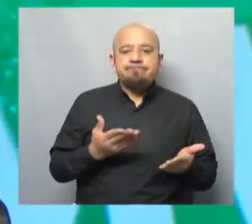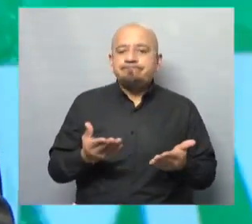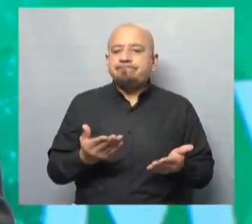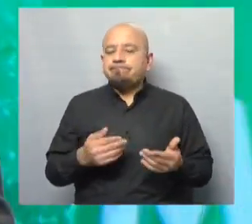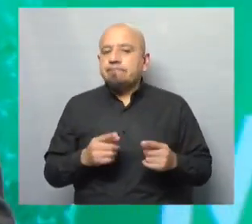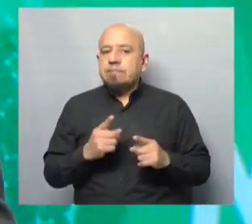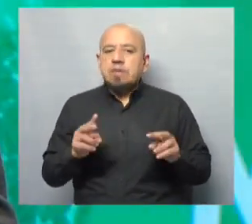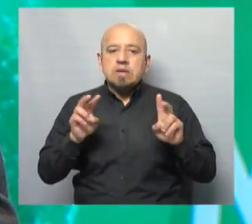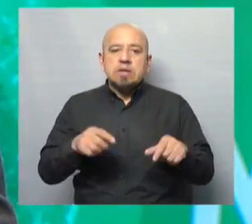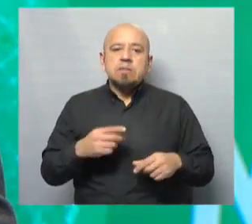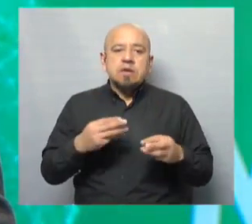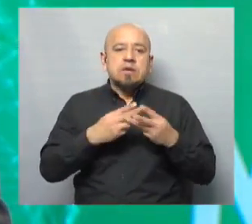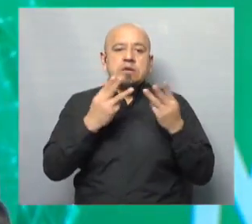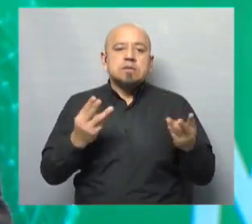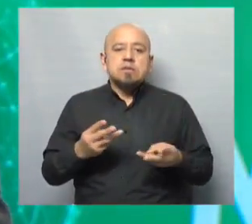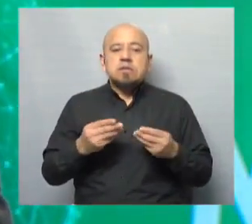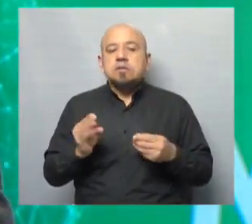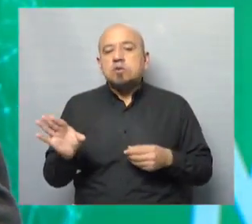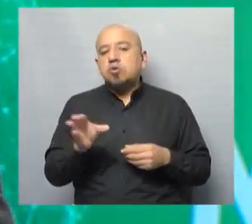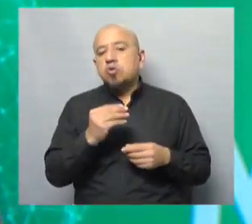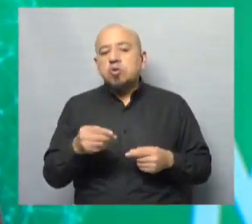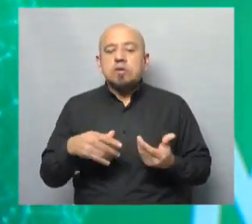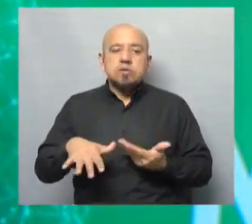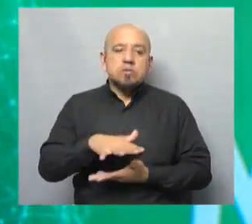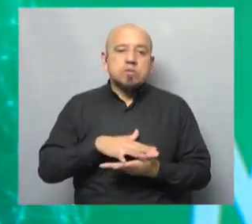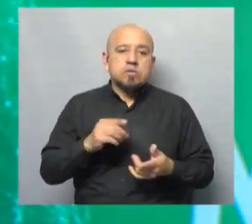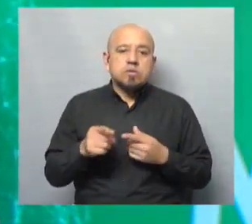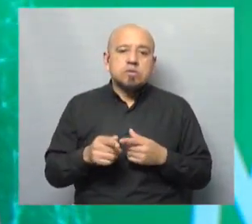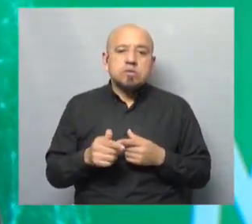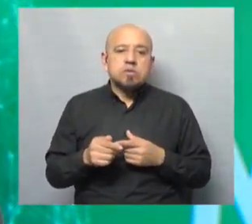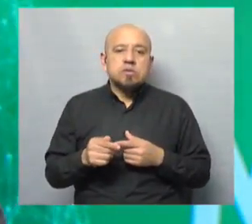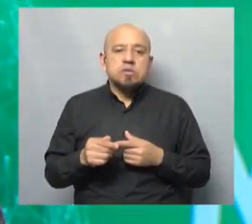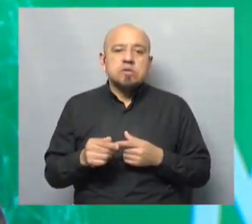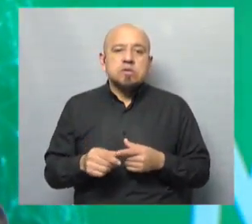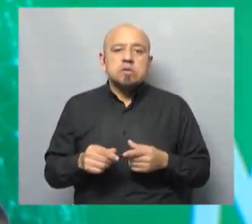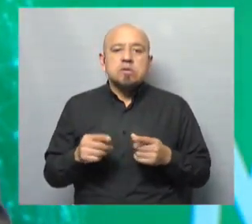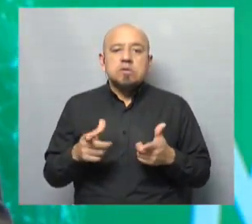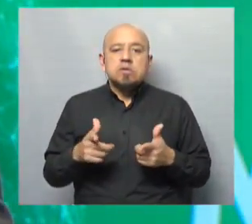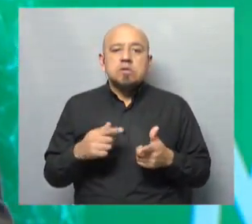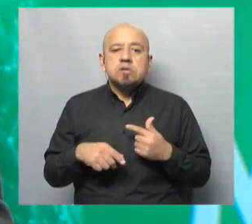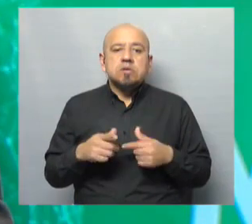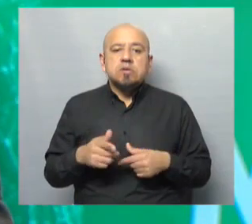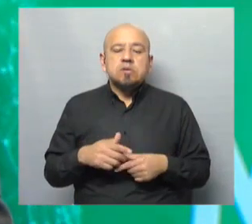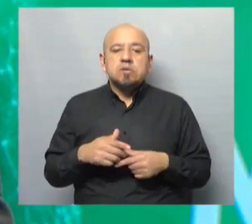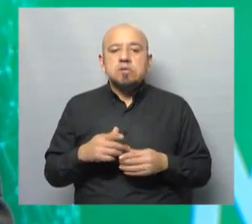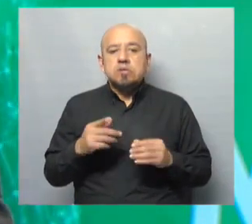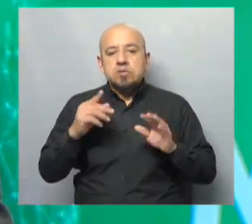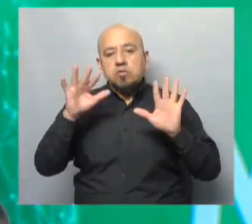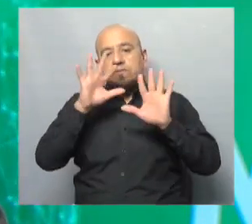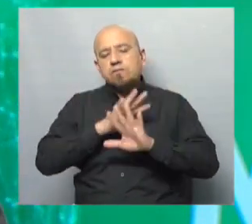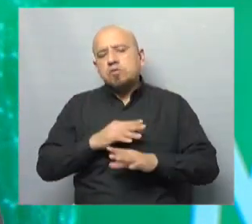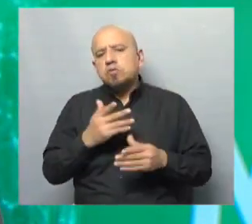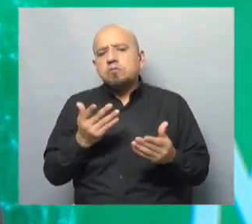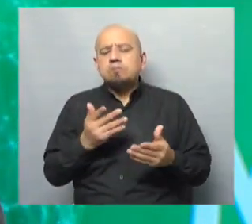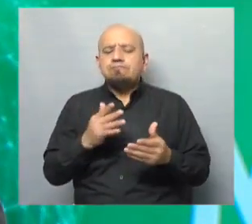y que en último término todas estas cosas no no tendrían ningún pie de confusión si se